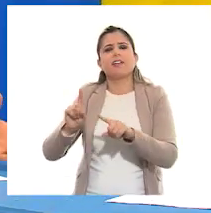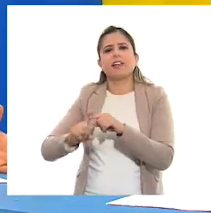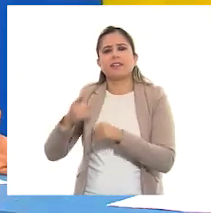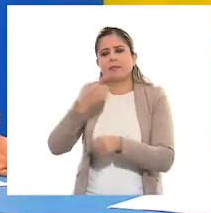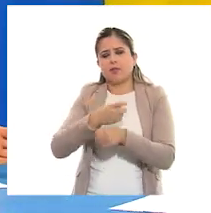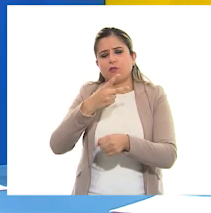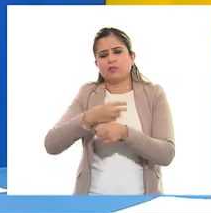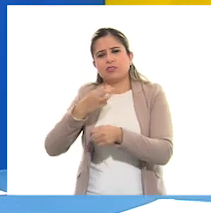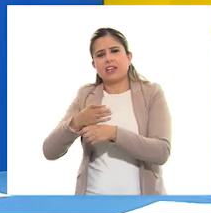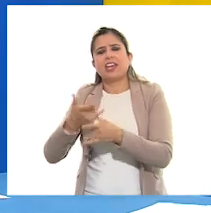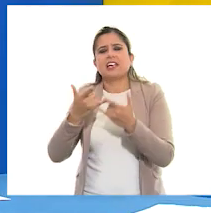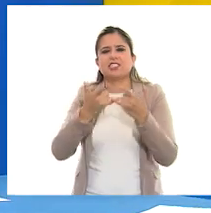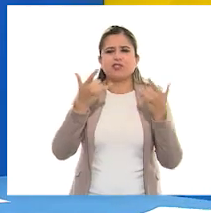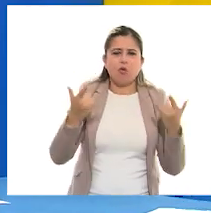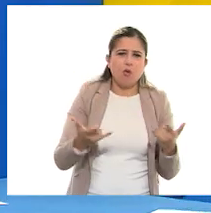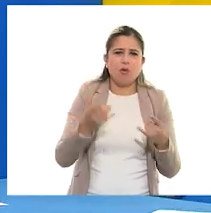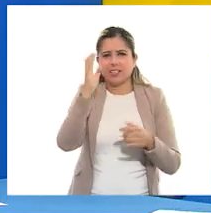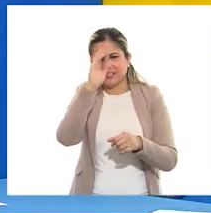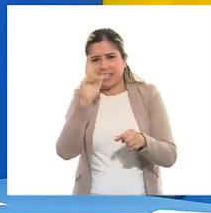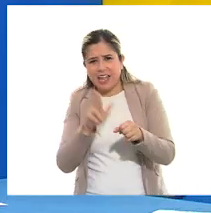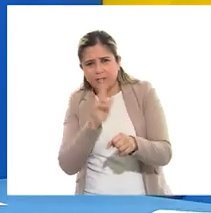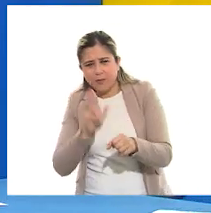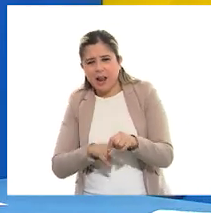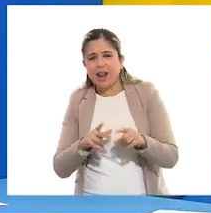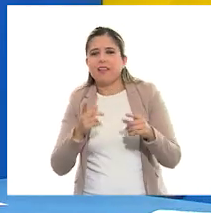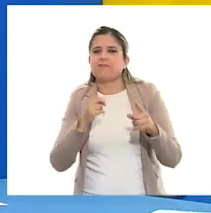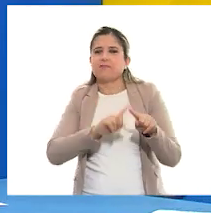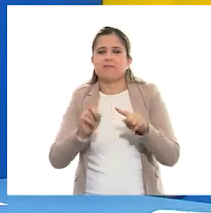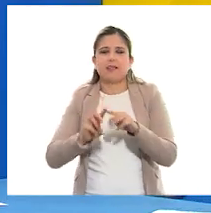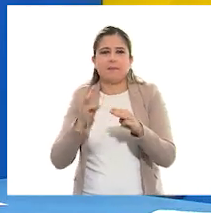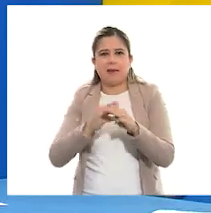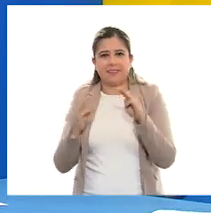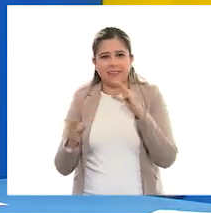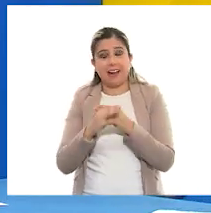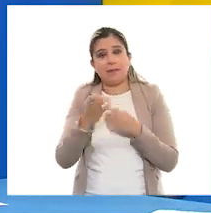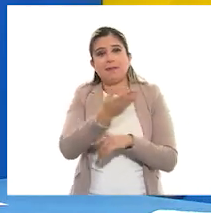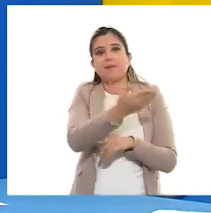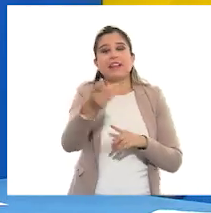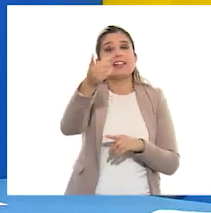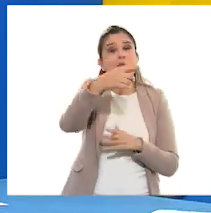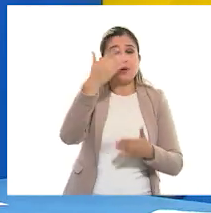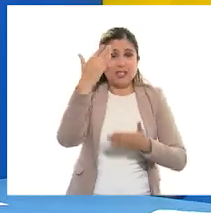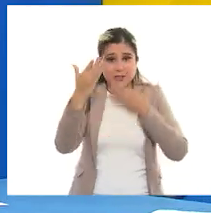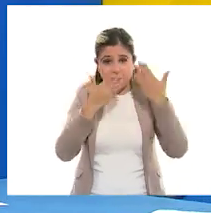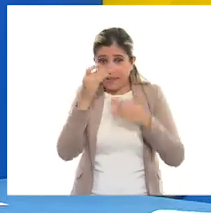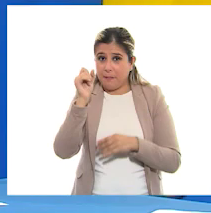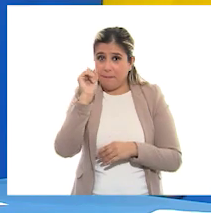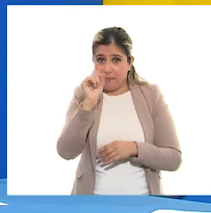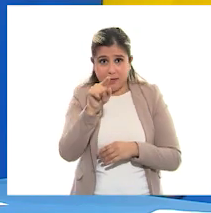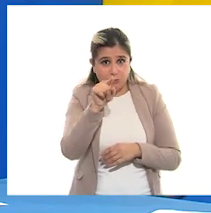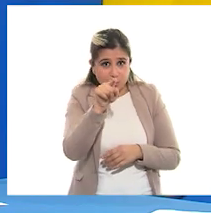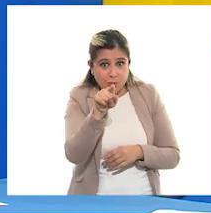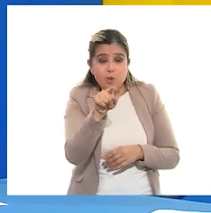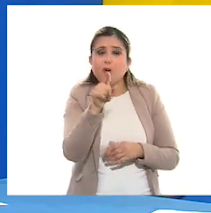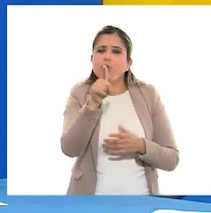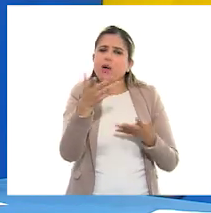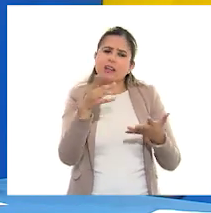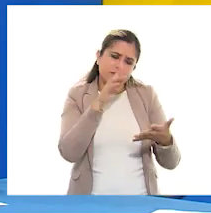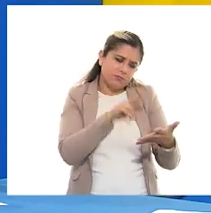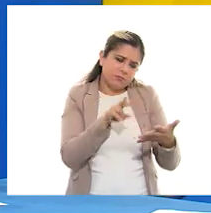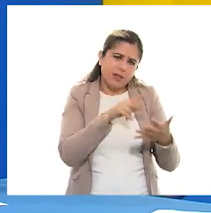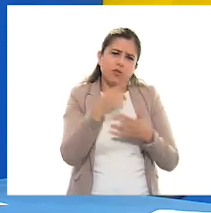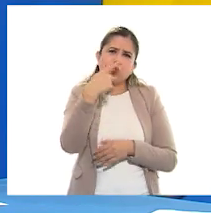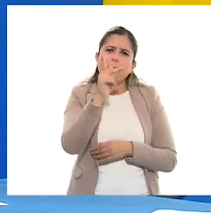como en historia y en ciencias naturales. Así que les voy a pedir a nuestros estudiantes en casa y a ti que lo definan con